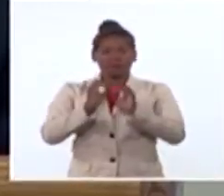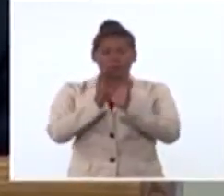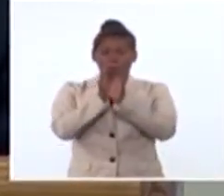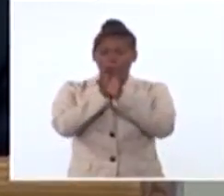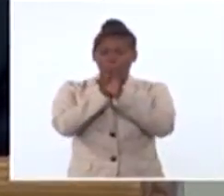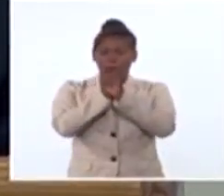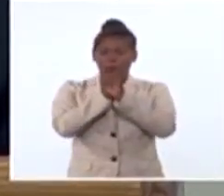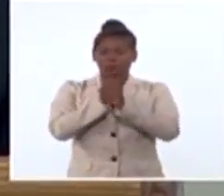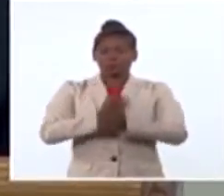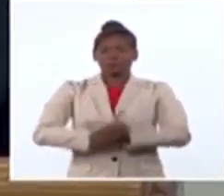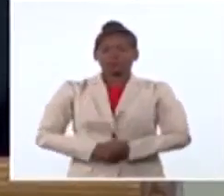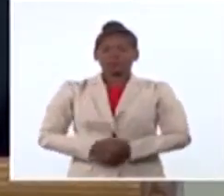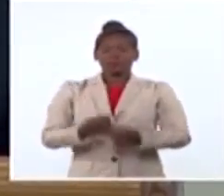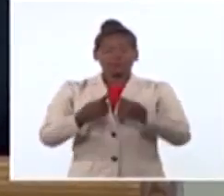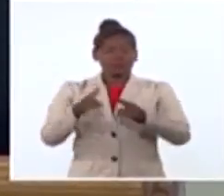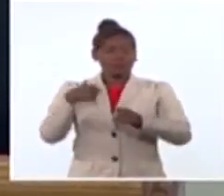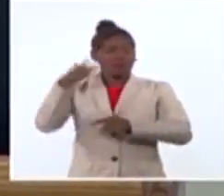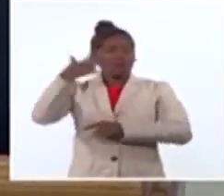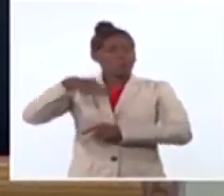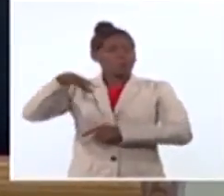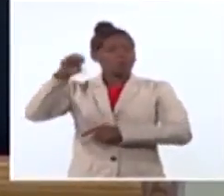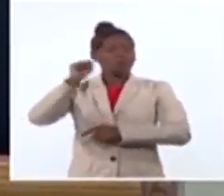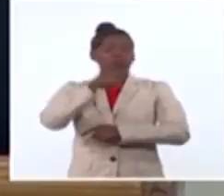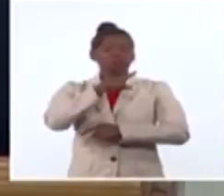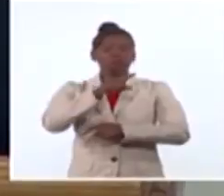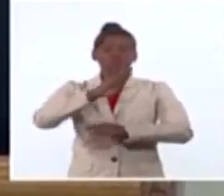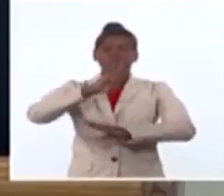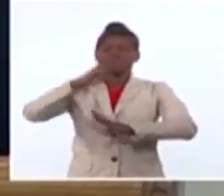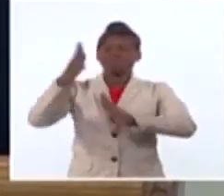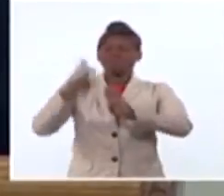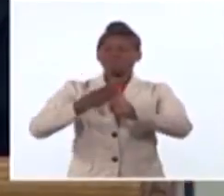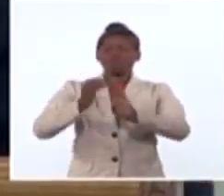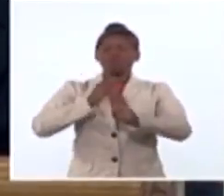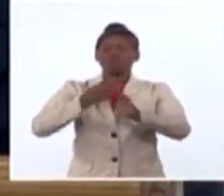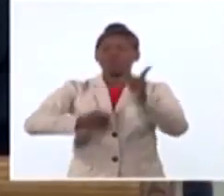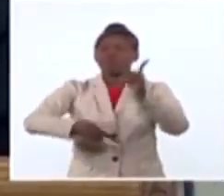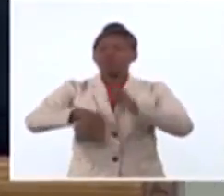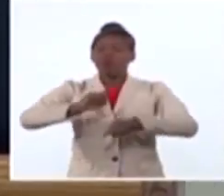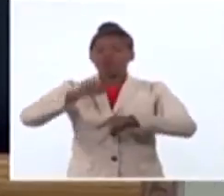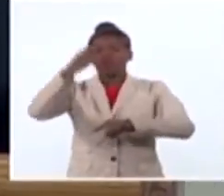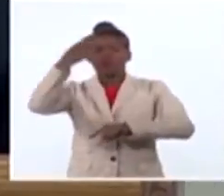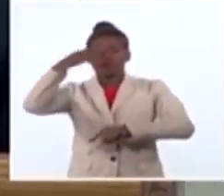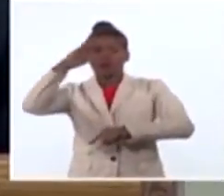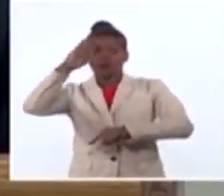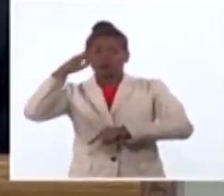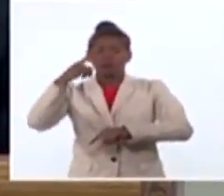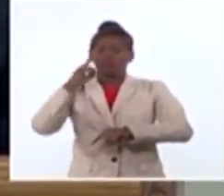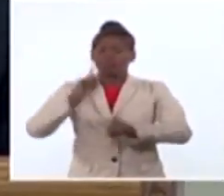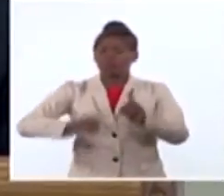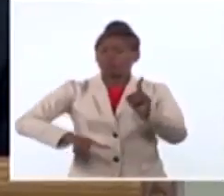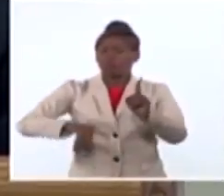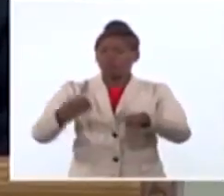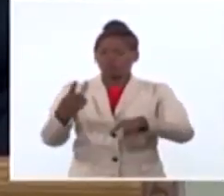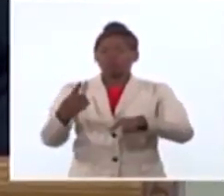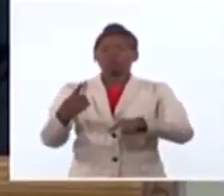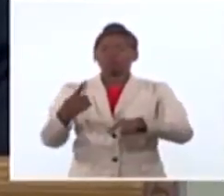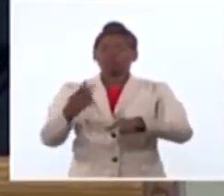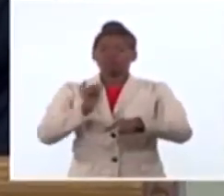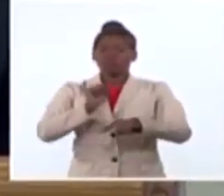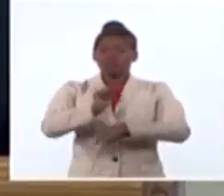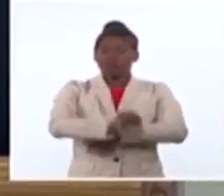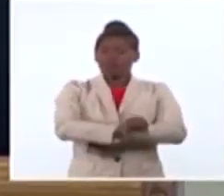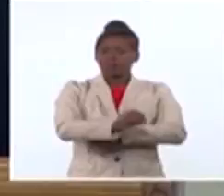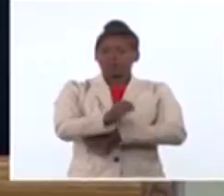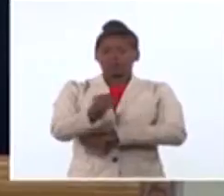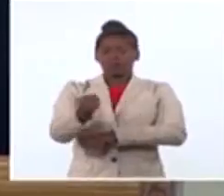amenazas de aplicación de nuevas sanciones a Cuba y de represalias